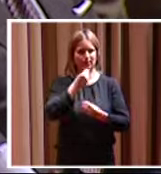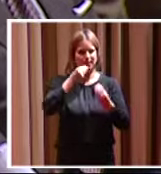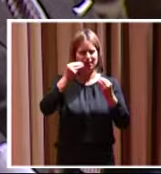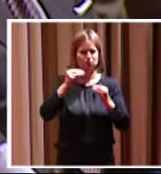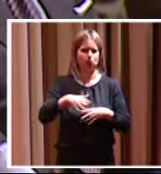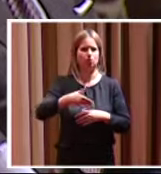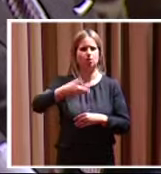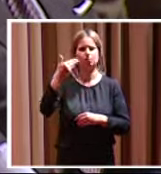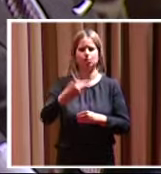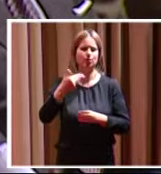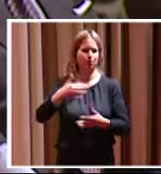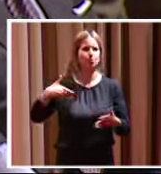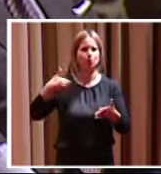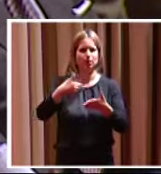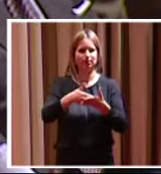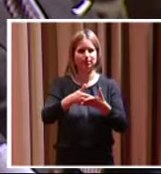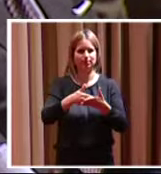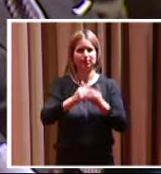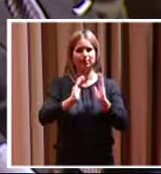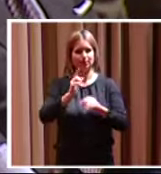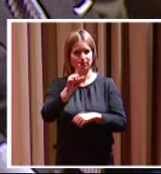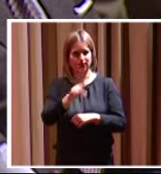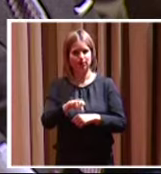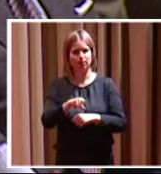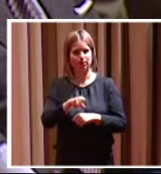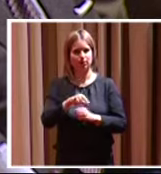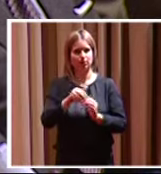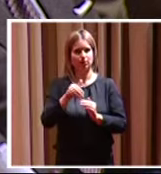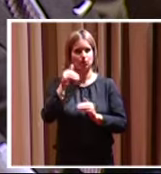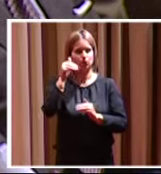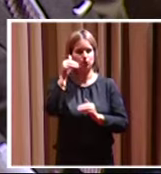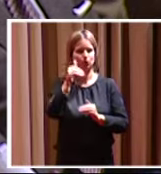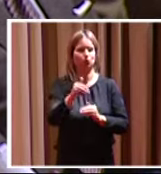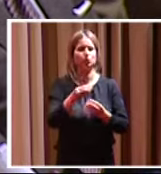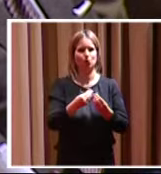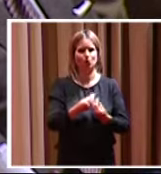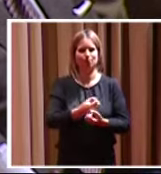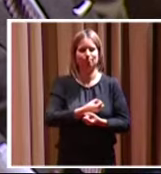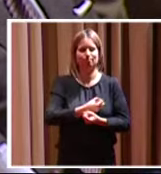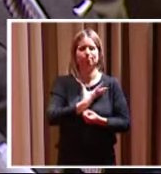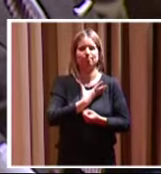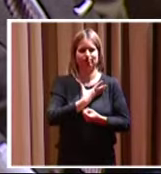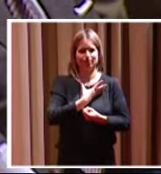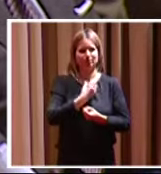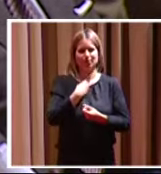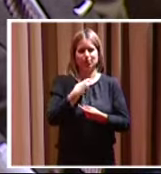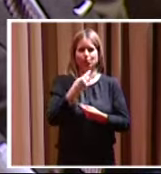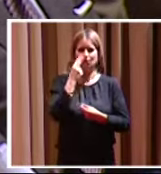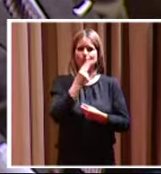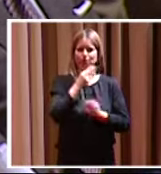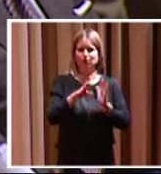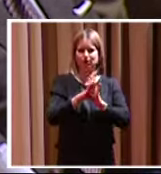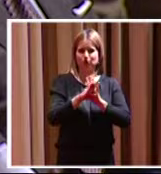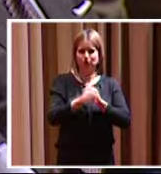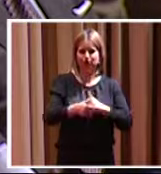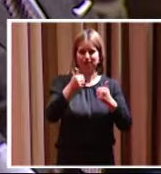historia, pero también un futuro apasionante, prometedor.